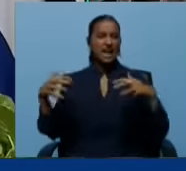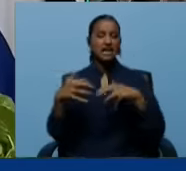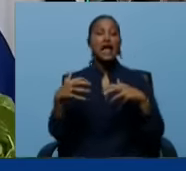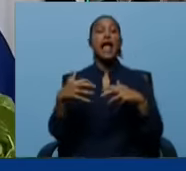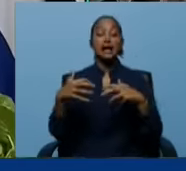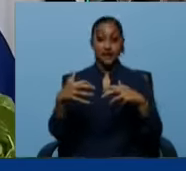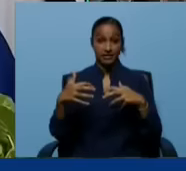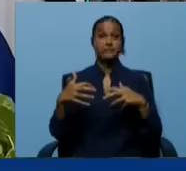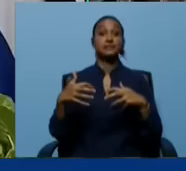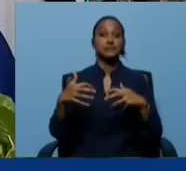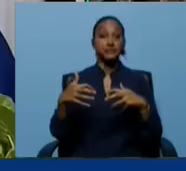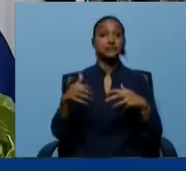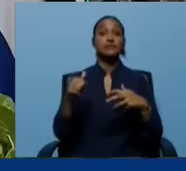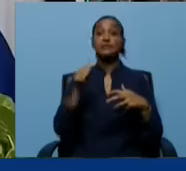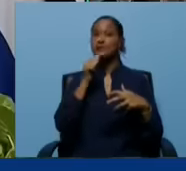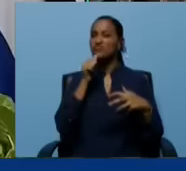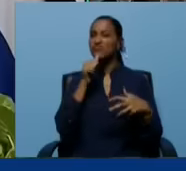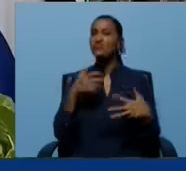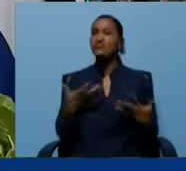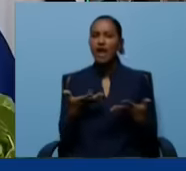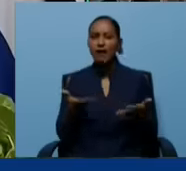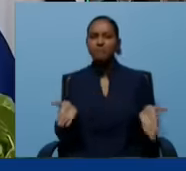la movida organizada